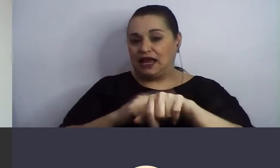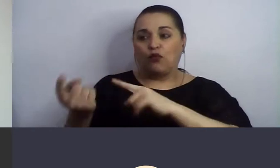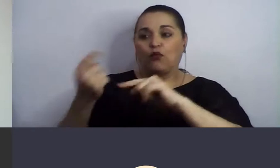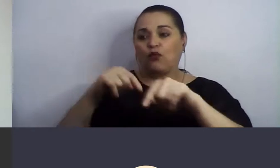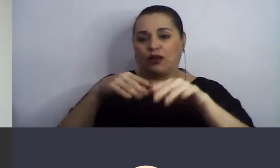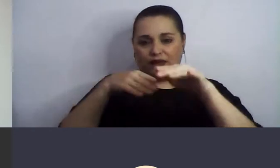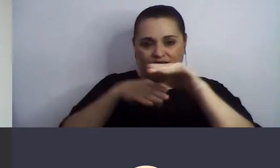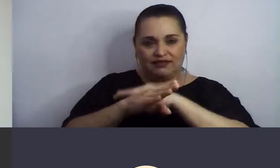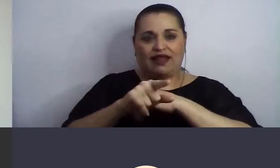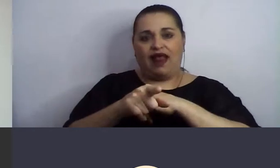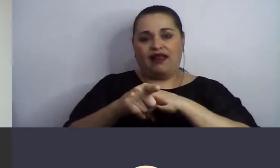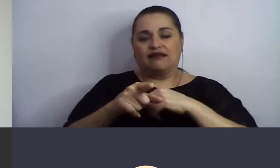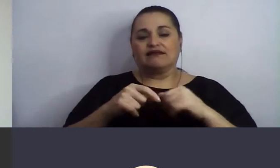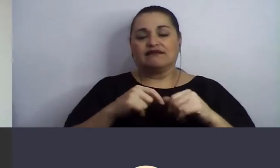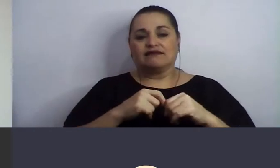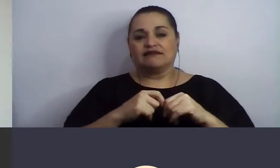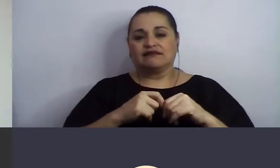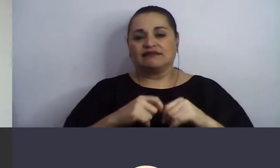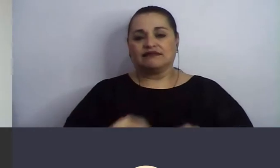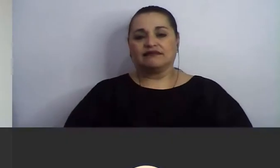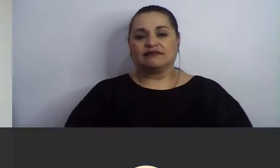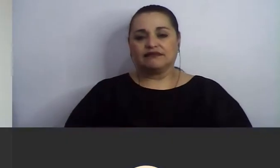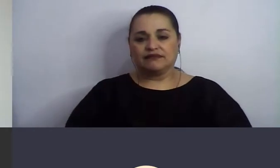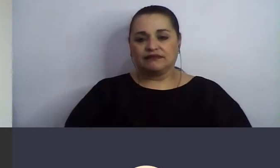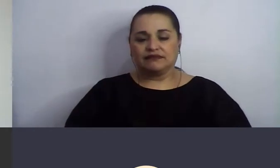ingresar a la plataforma.